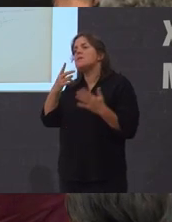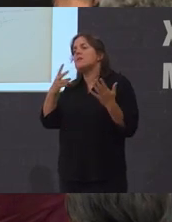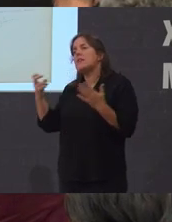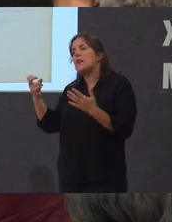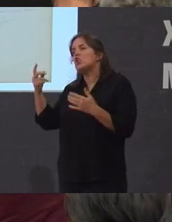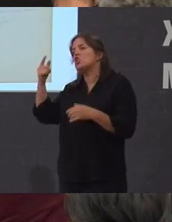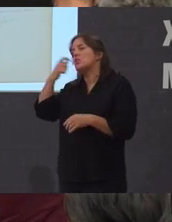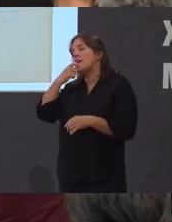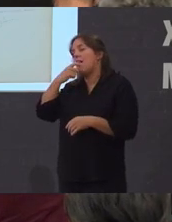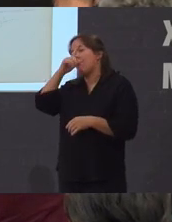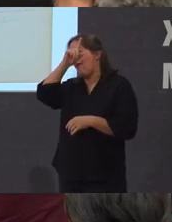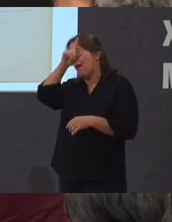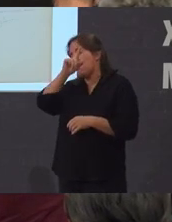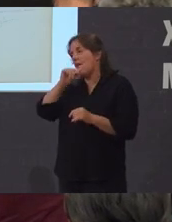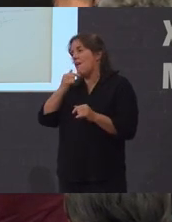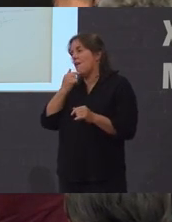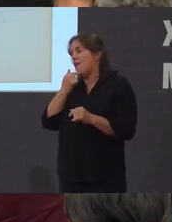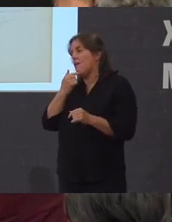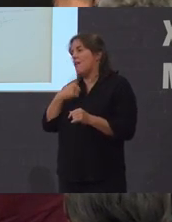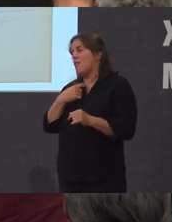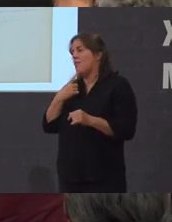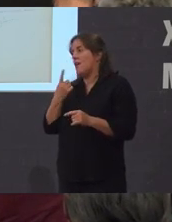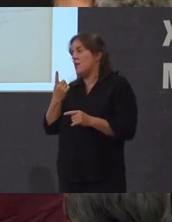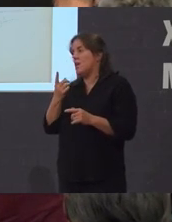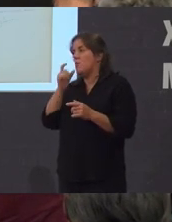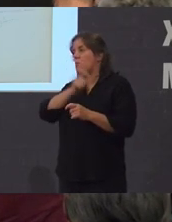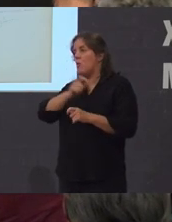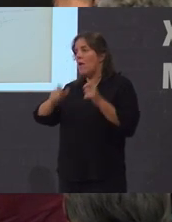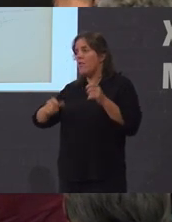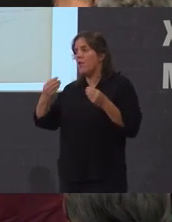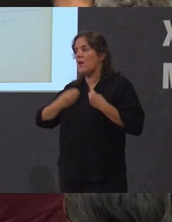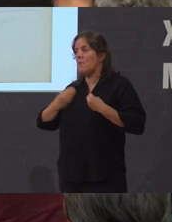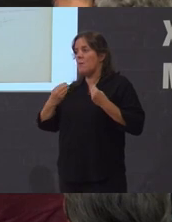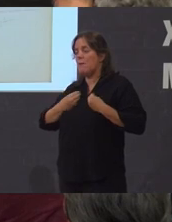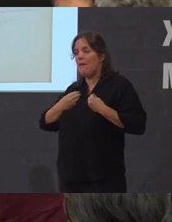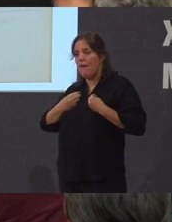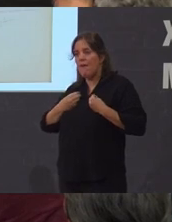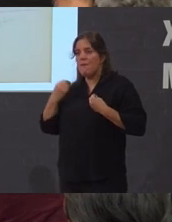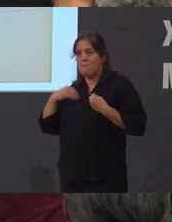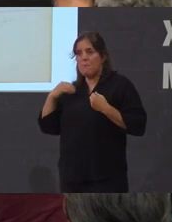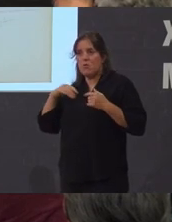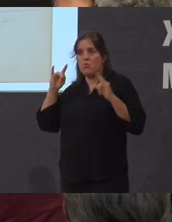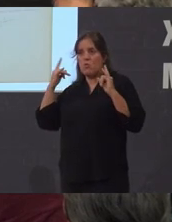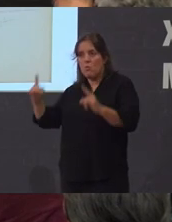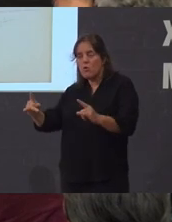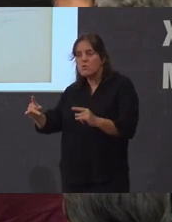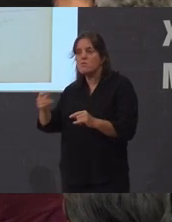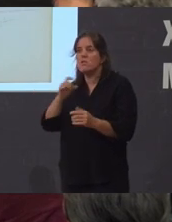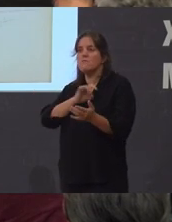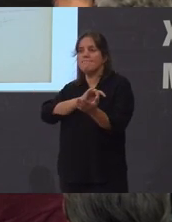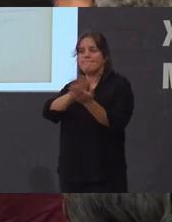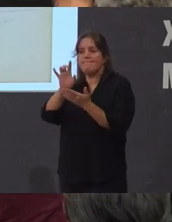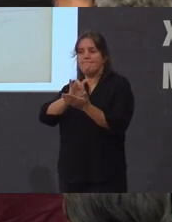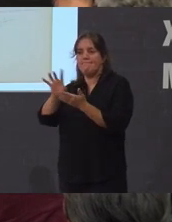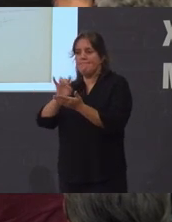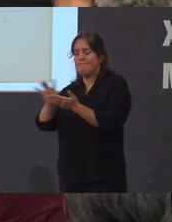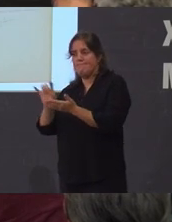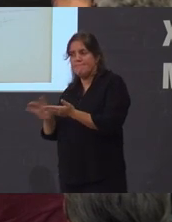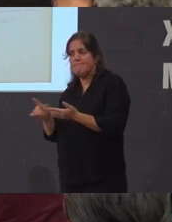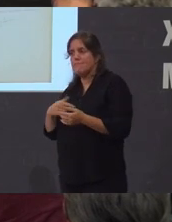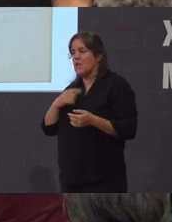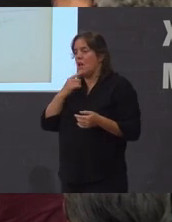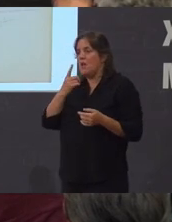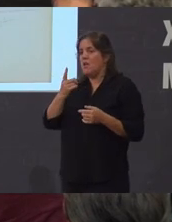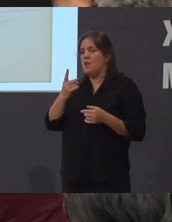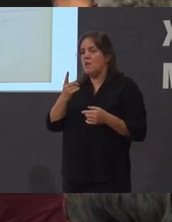Inglaterra. Botaron fora dali a toda a población que vivía diso, e a malvivir, e a explotala da forma máis